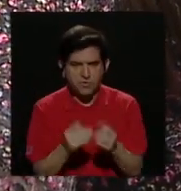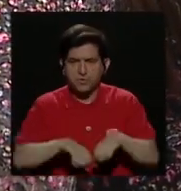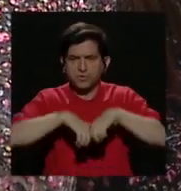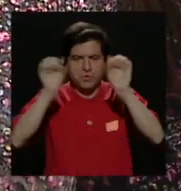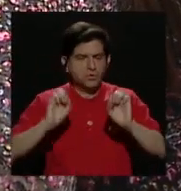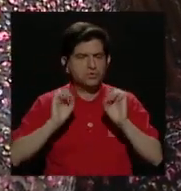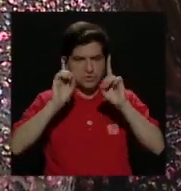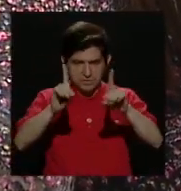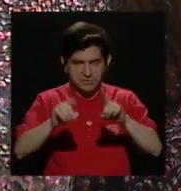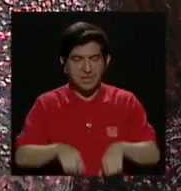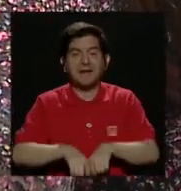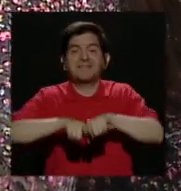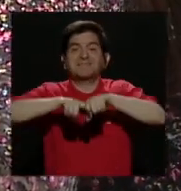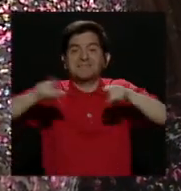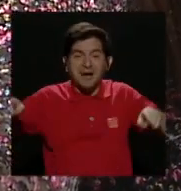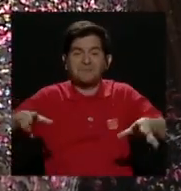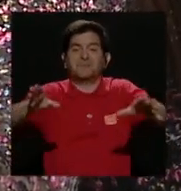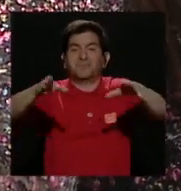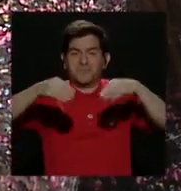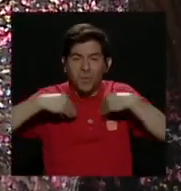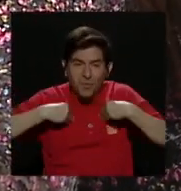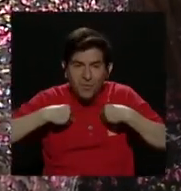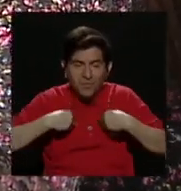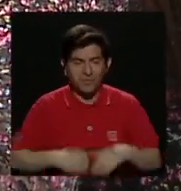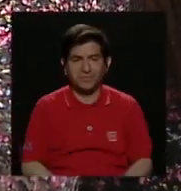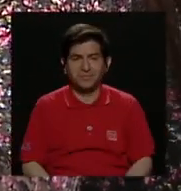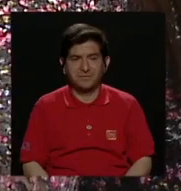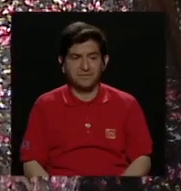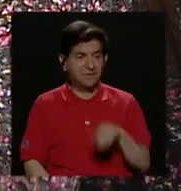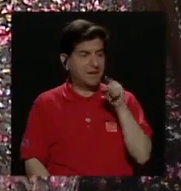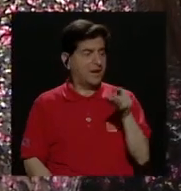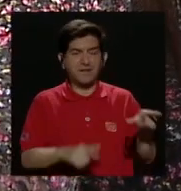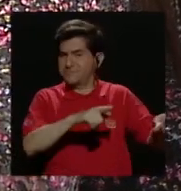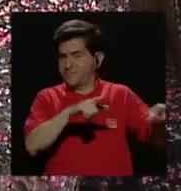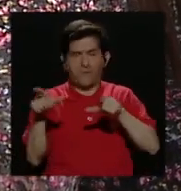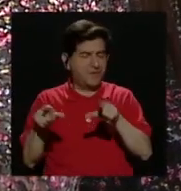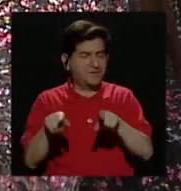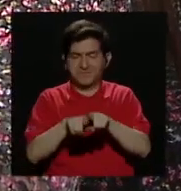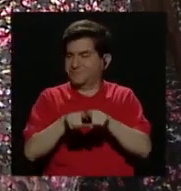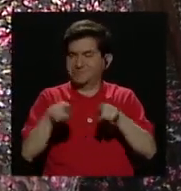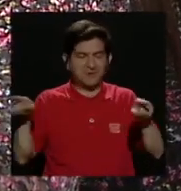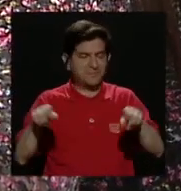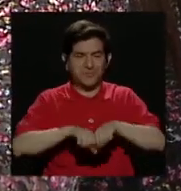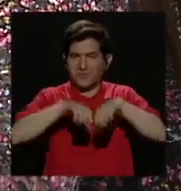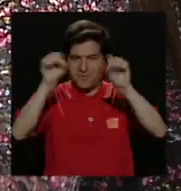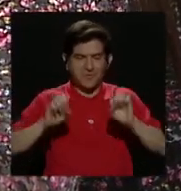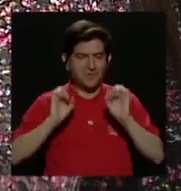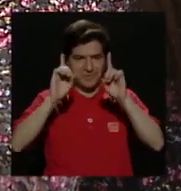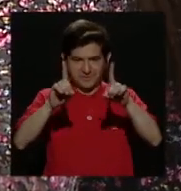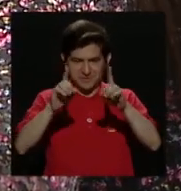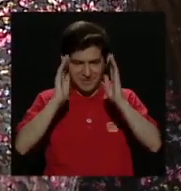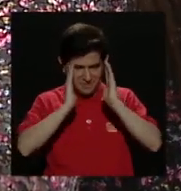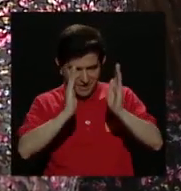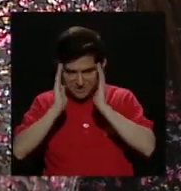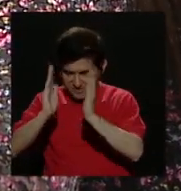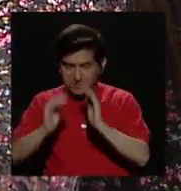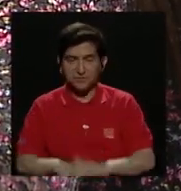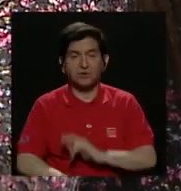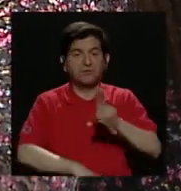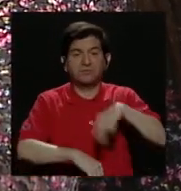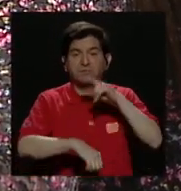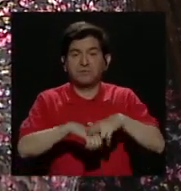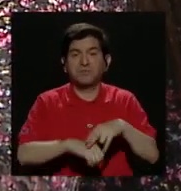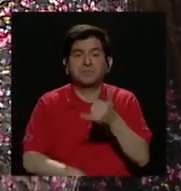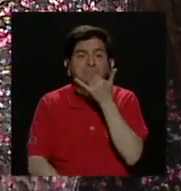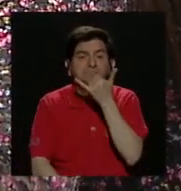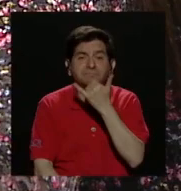sistema educativo que tampoco los acoja porque no tiene, no está preparado tampoco el sistema educativo para esto, entonces generalmente lo que